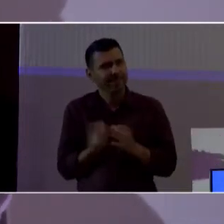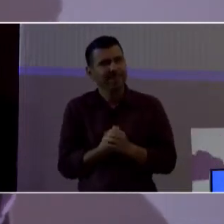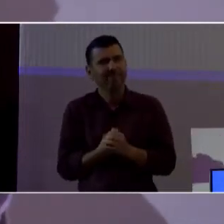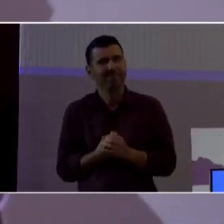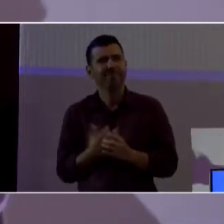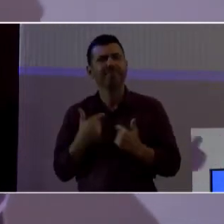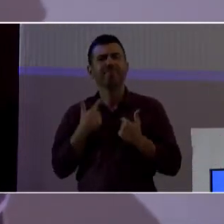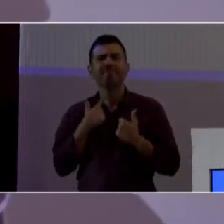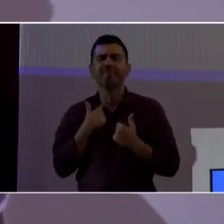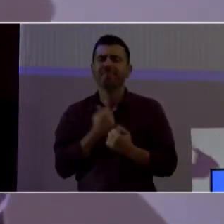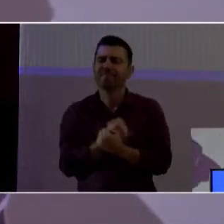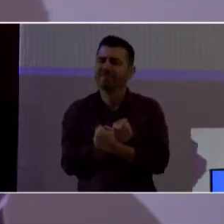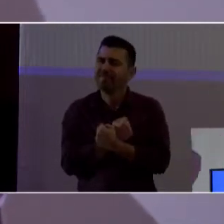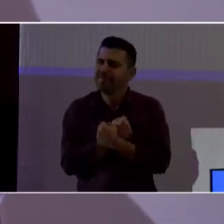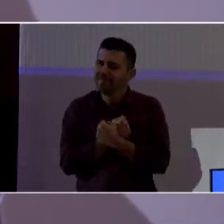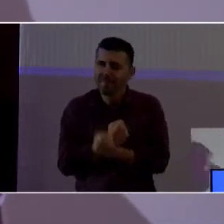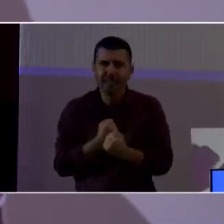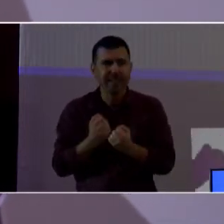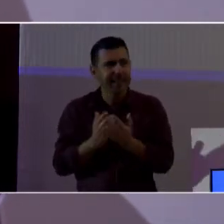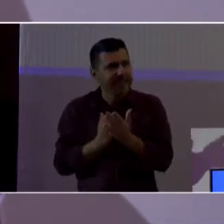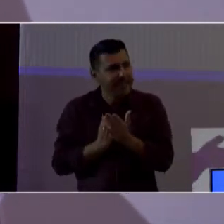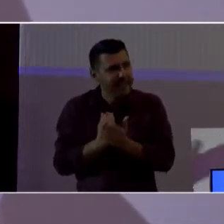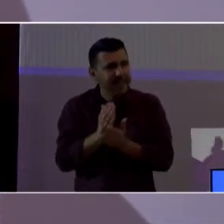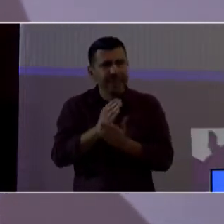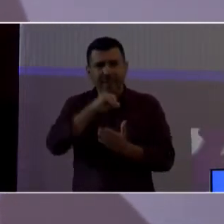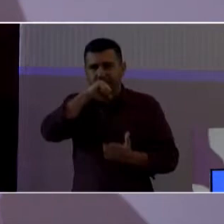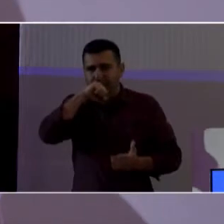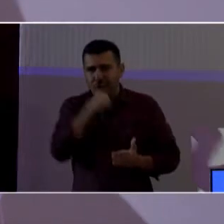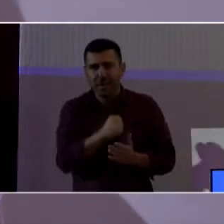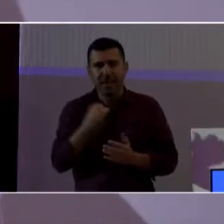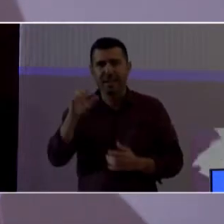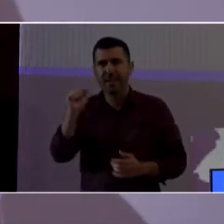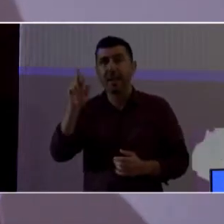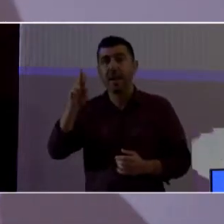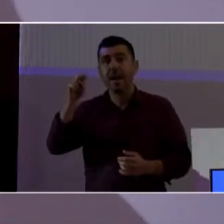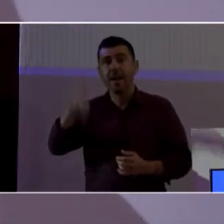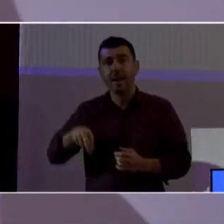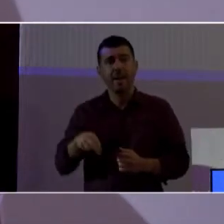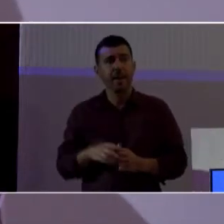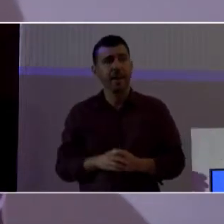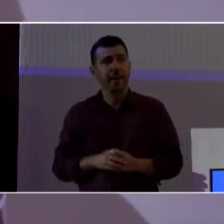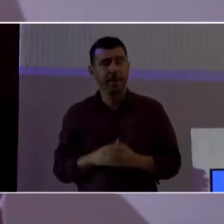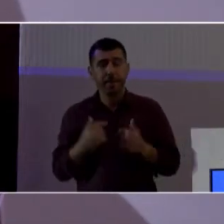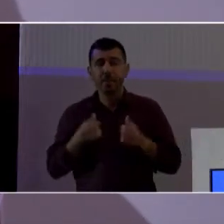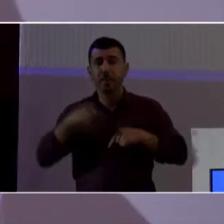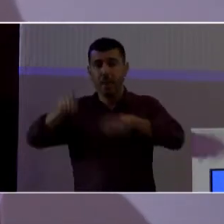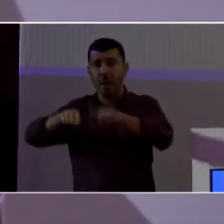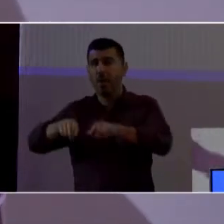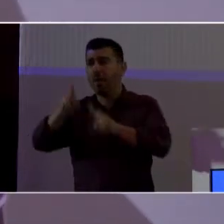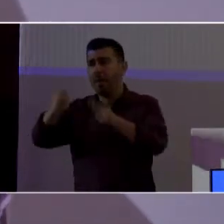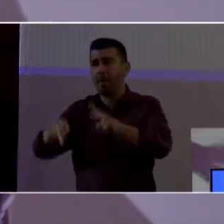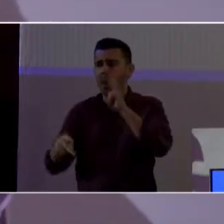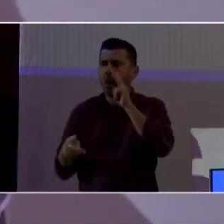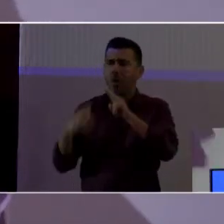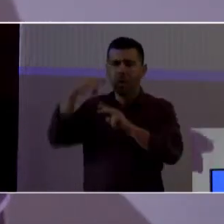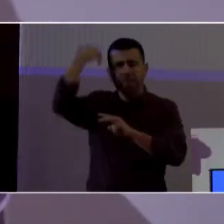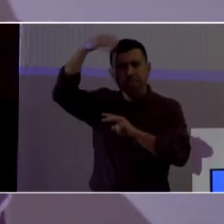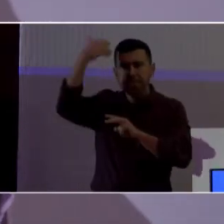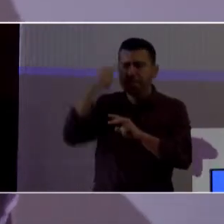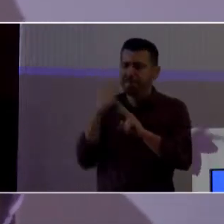puedo contar a mis compañeros, a esas personas que no han tenido la oportunidad de conocer la actividad de la ARN, cómo